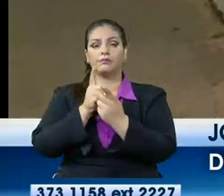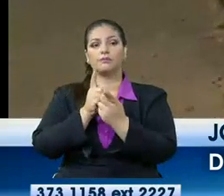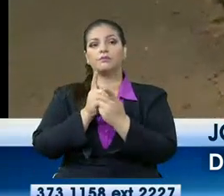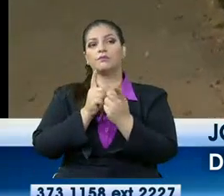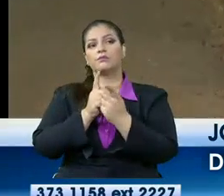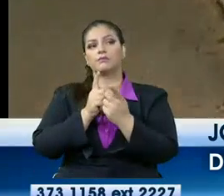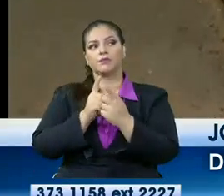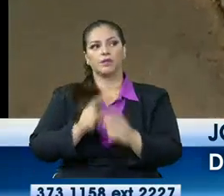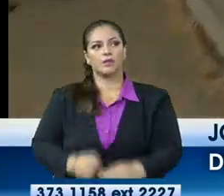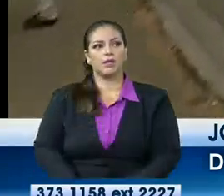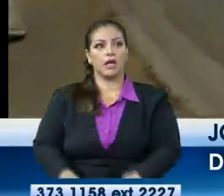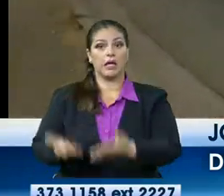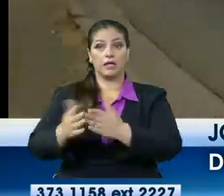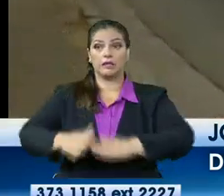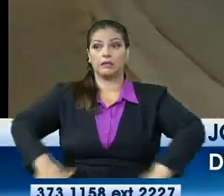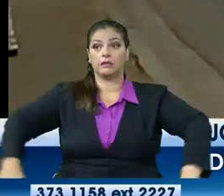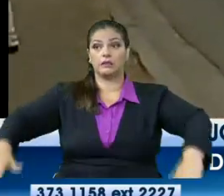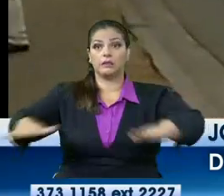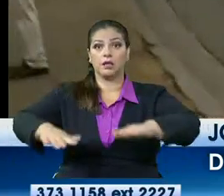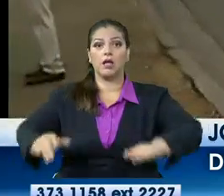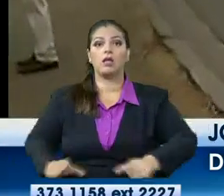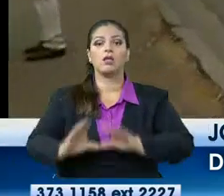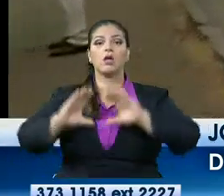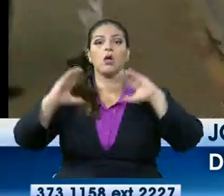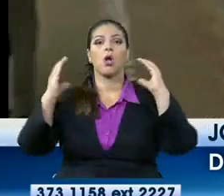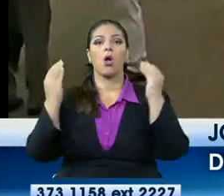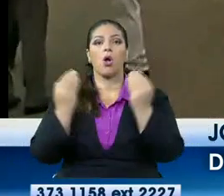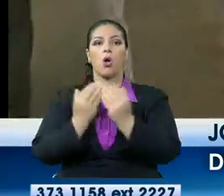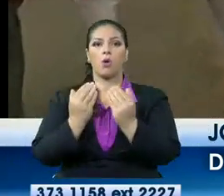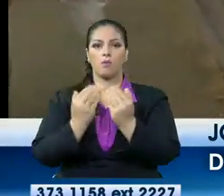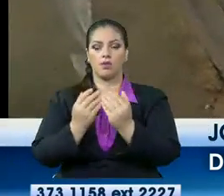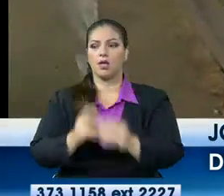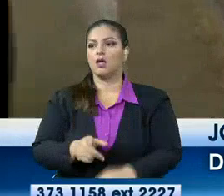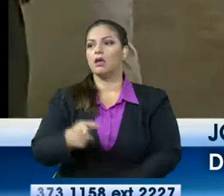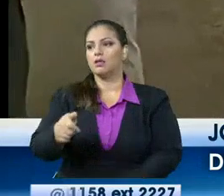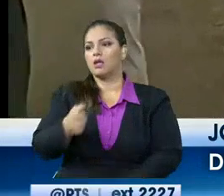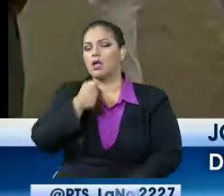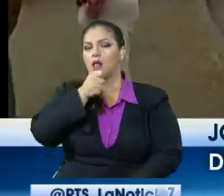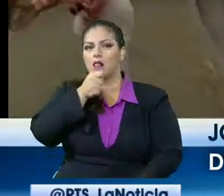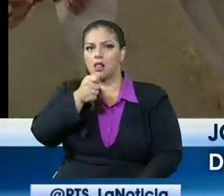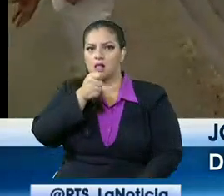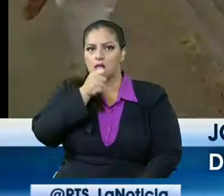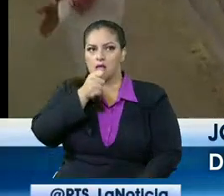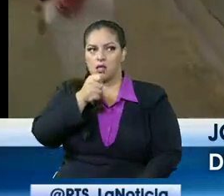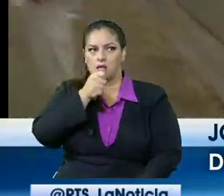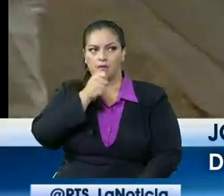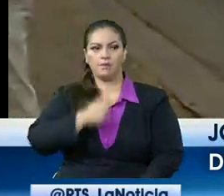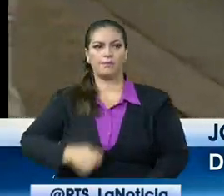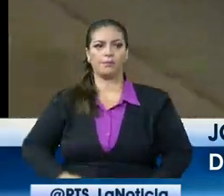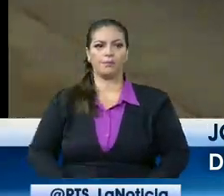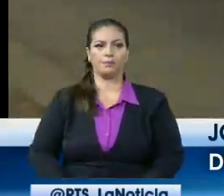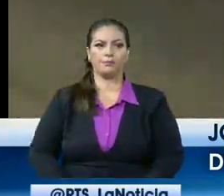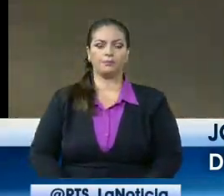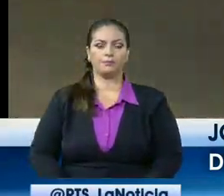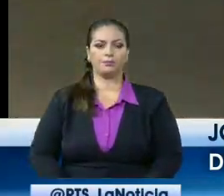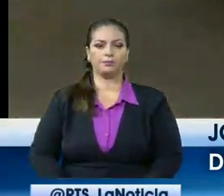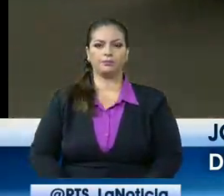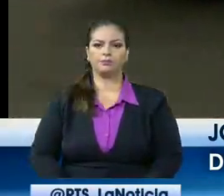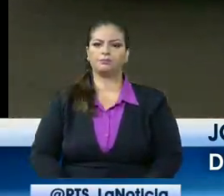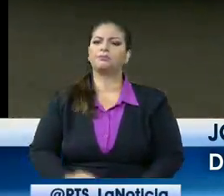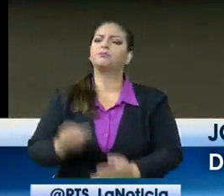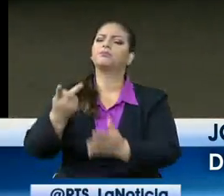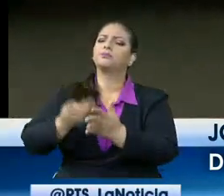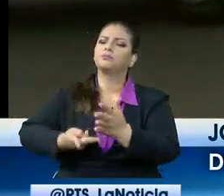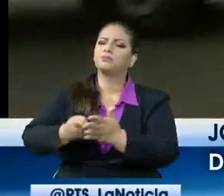comité de vecinos, de moradores de este sector, para que nos expresen cuál es hasta el momento la situación por la